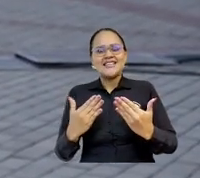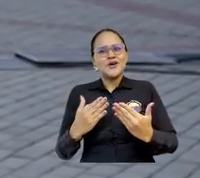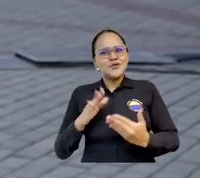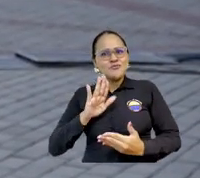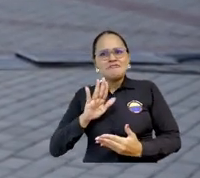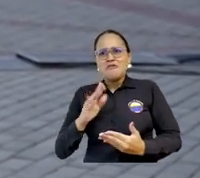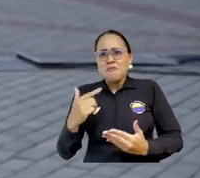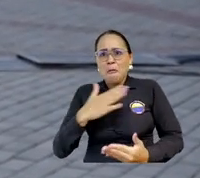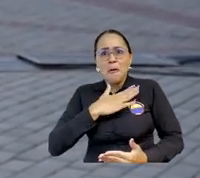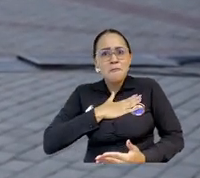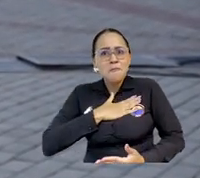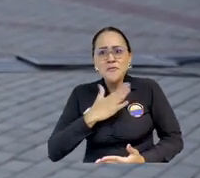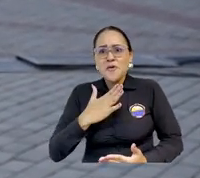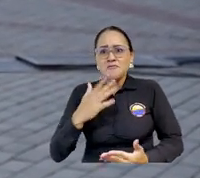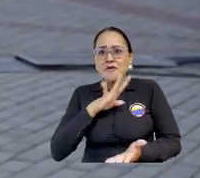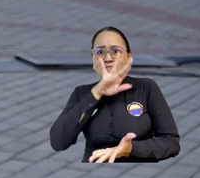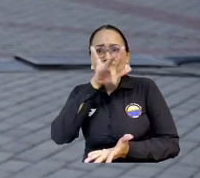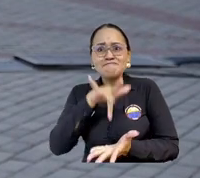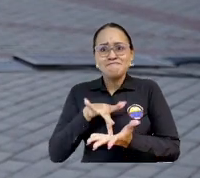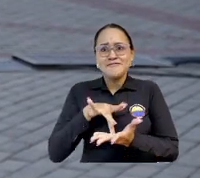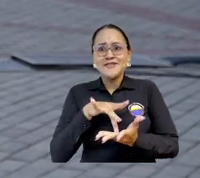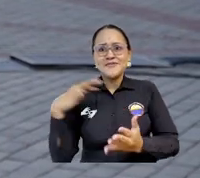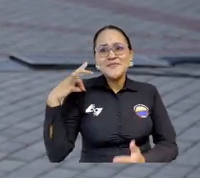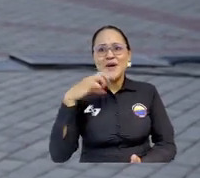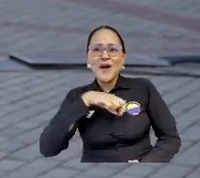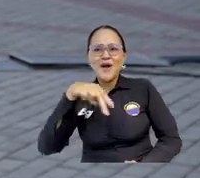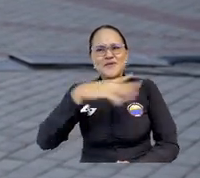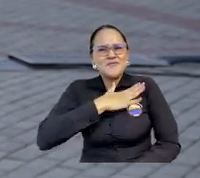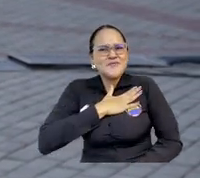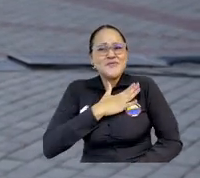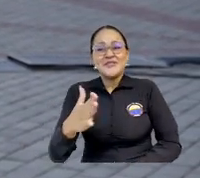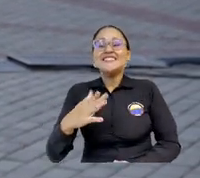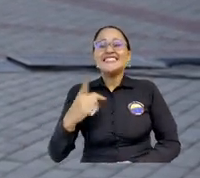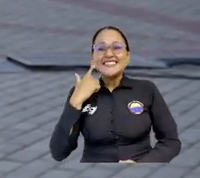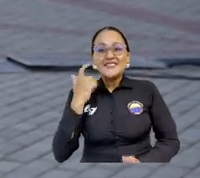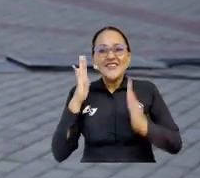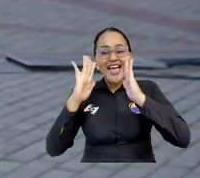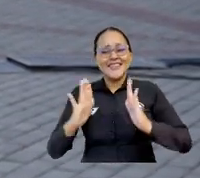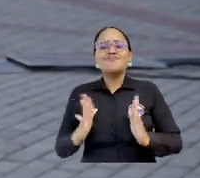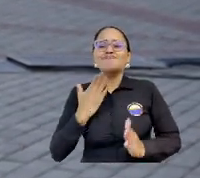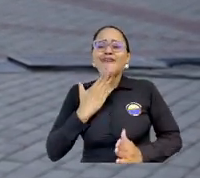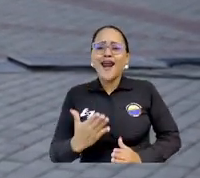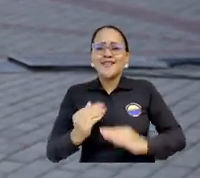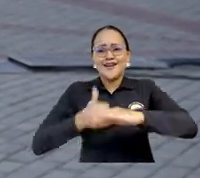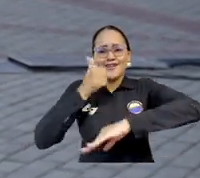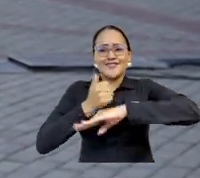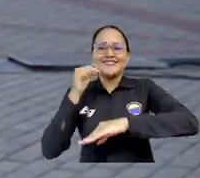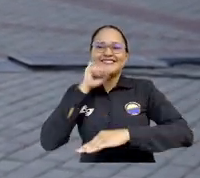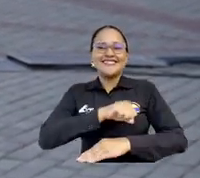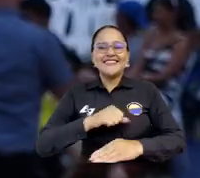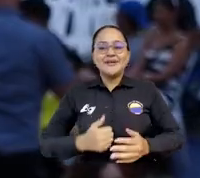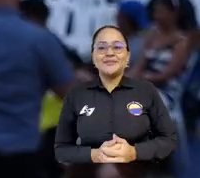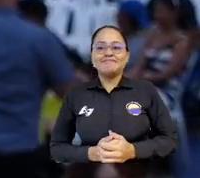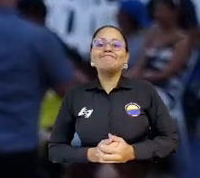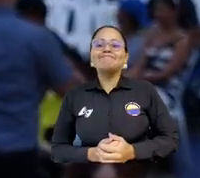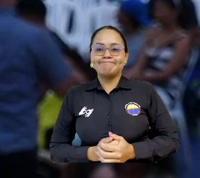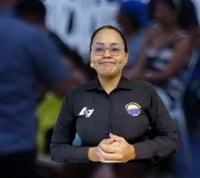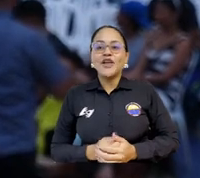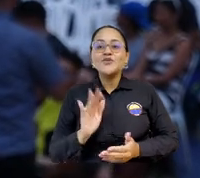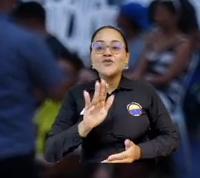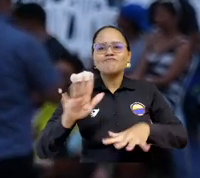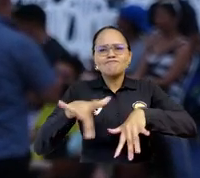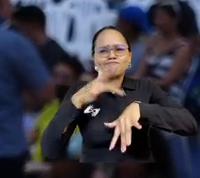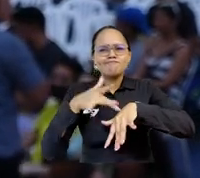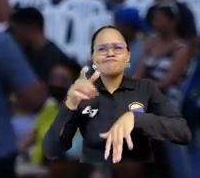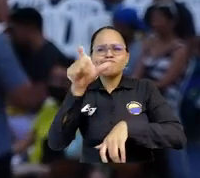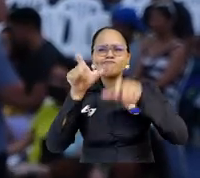hicieron este programa para participar. Fue muy bonito que nos tuvieran en cuenta, más el Pablo Vera. Gracias, muchas gracias. Un estímulo a